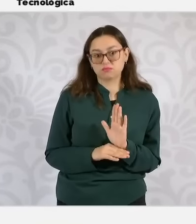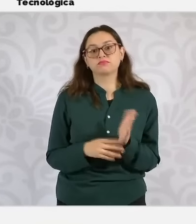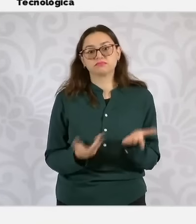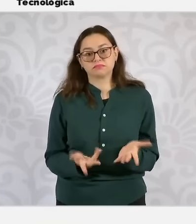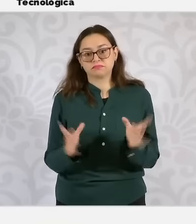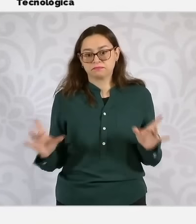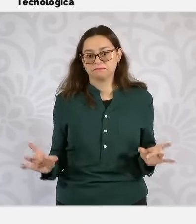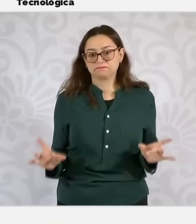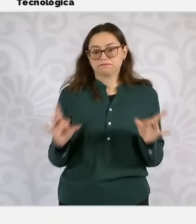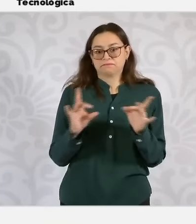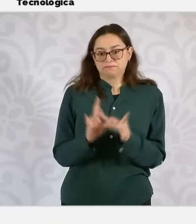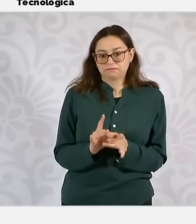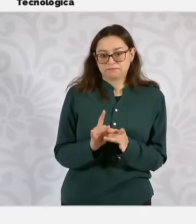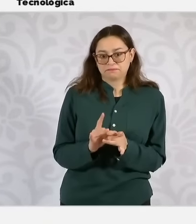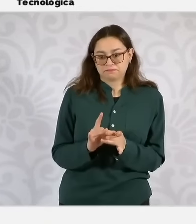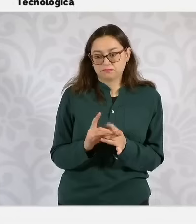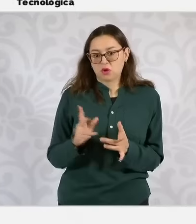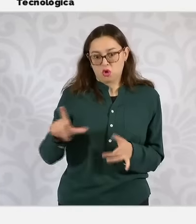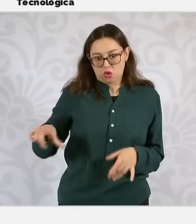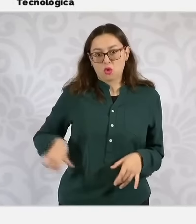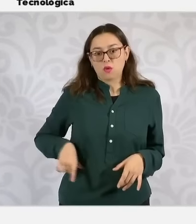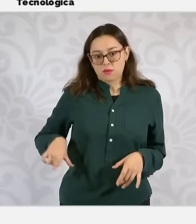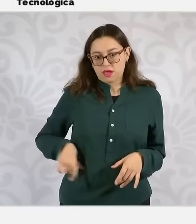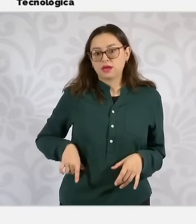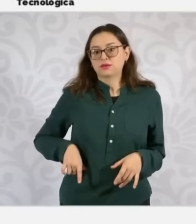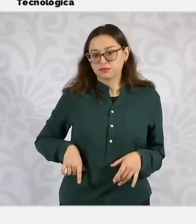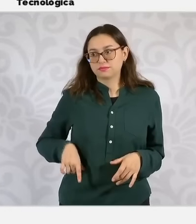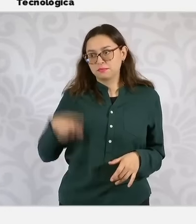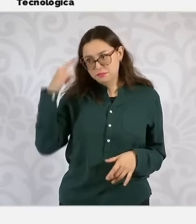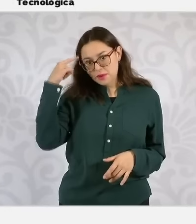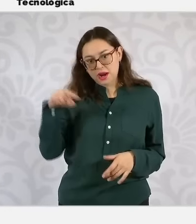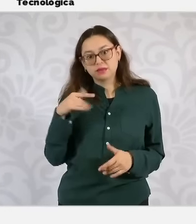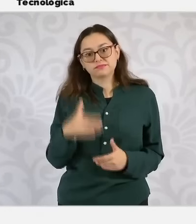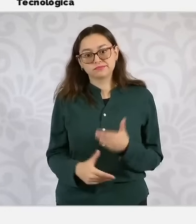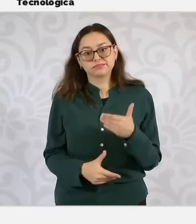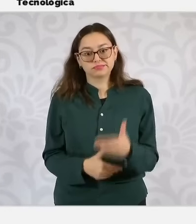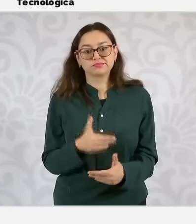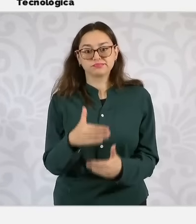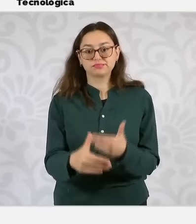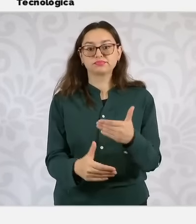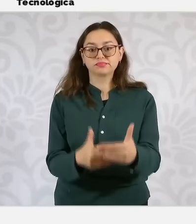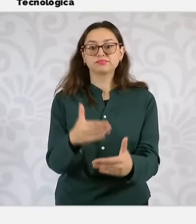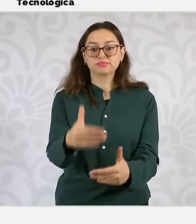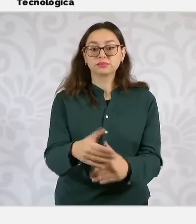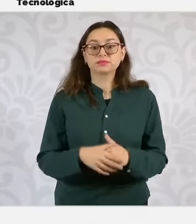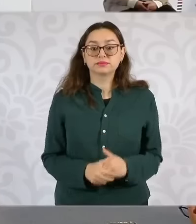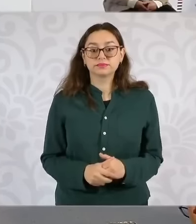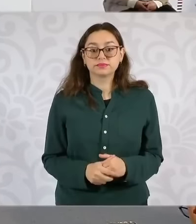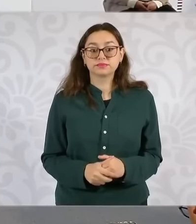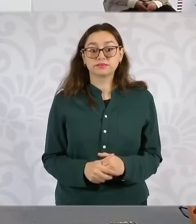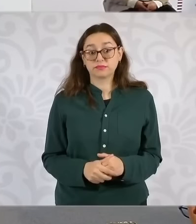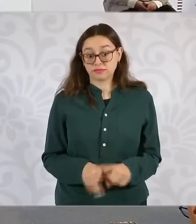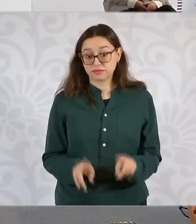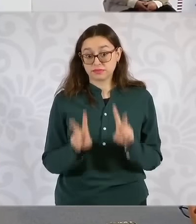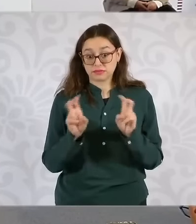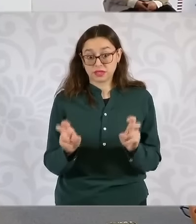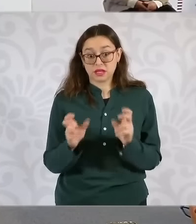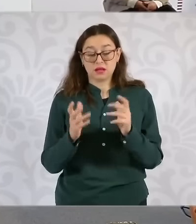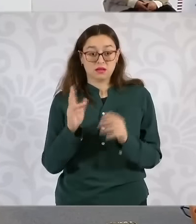alineados con los programas estratégicos del Gobierno de México. En lo que se refiere a posgrados,